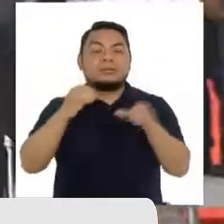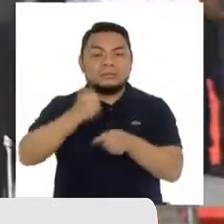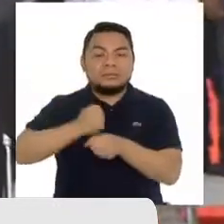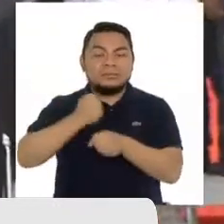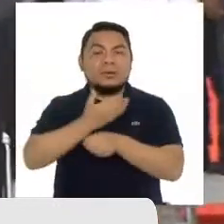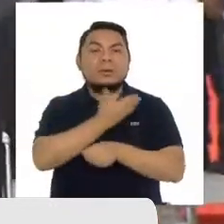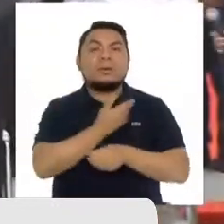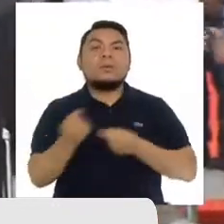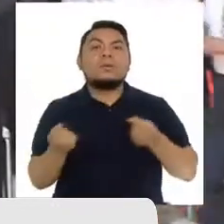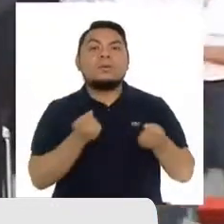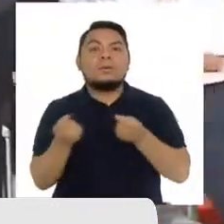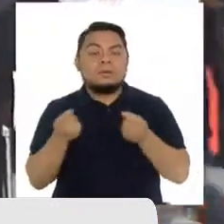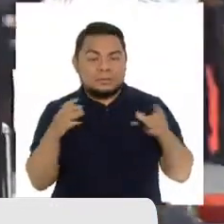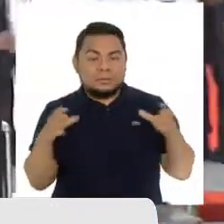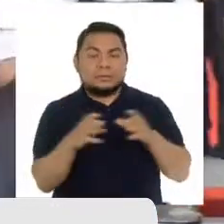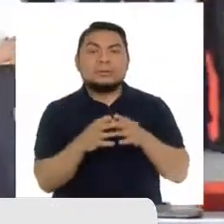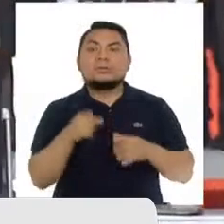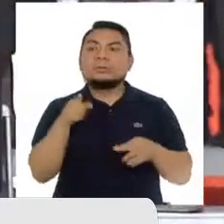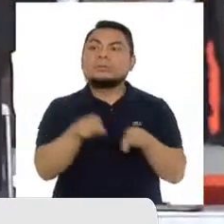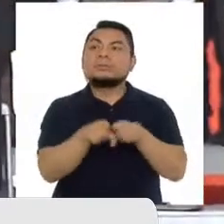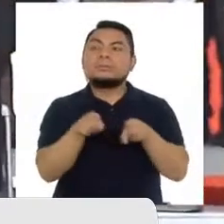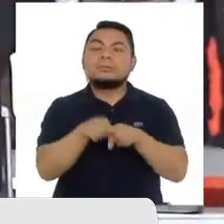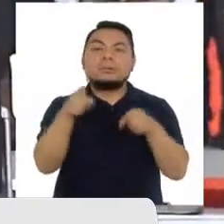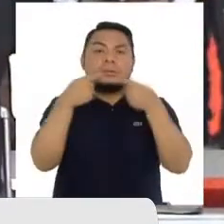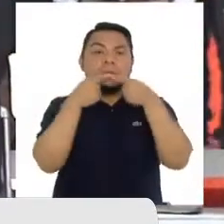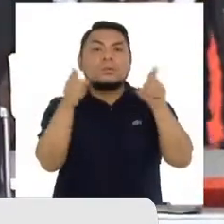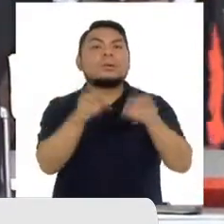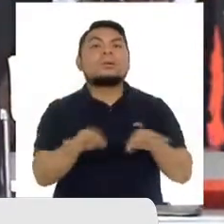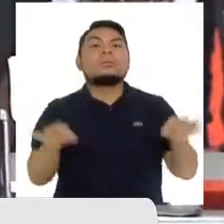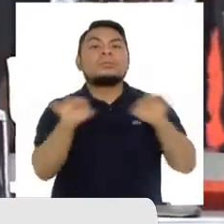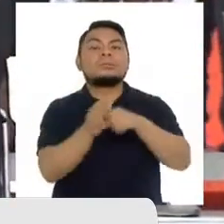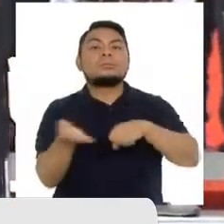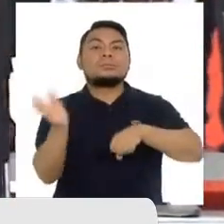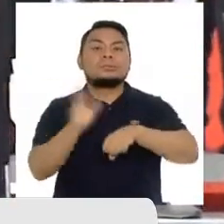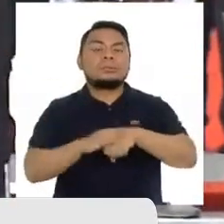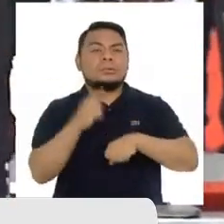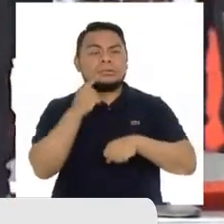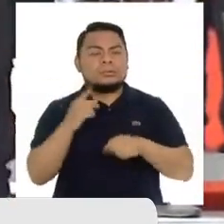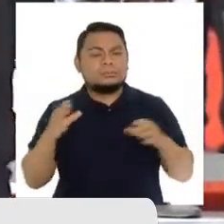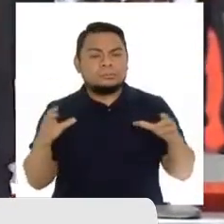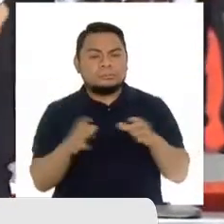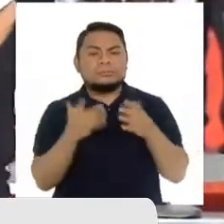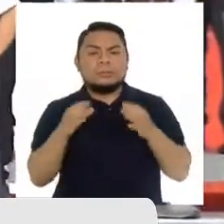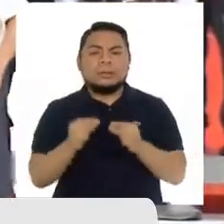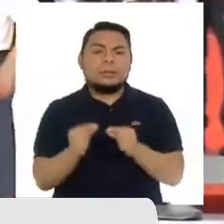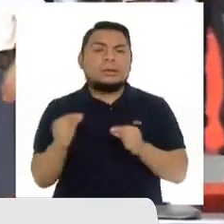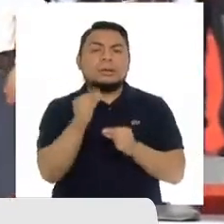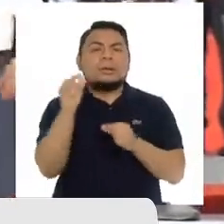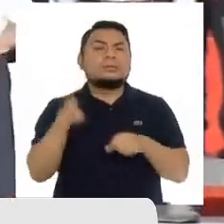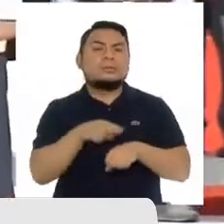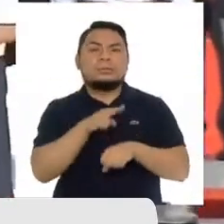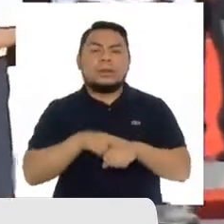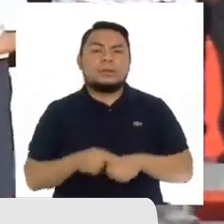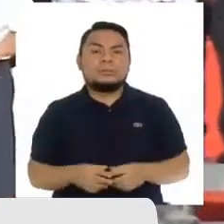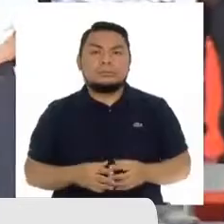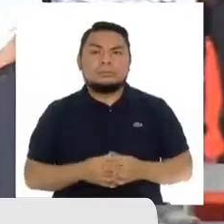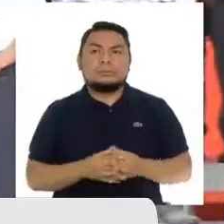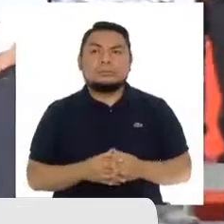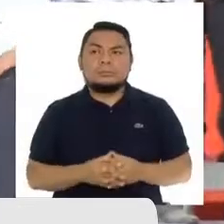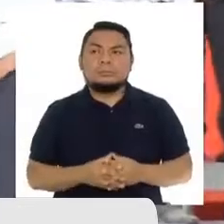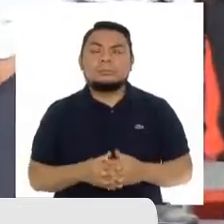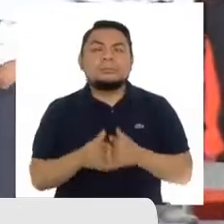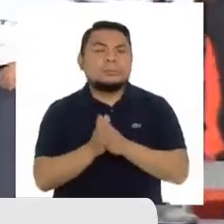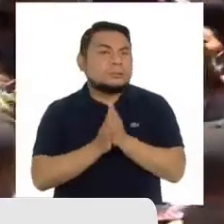gobierno y además va a ser un anuncio importante sobre la masificación del gas natural gran